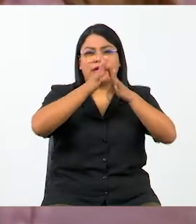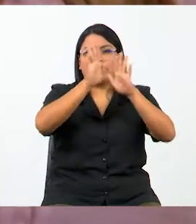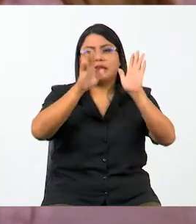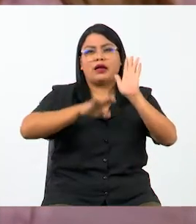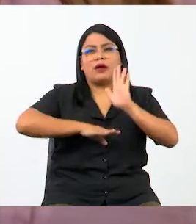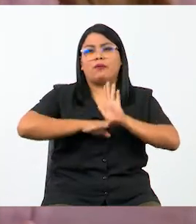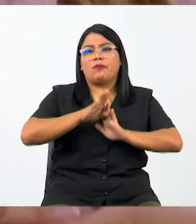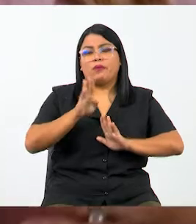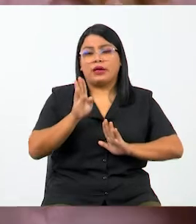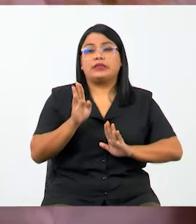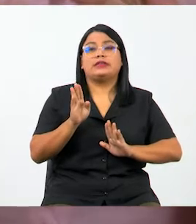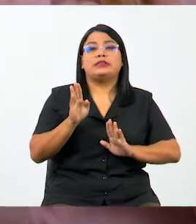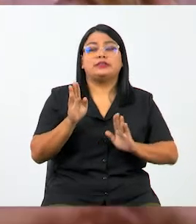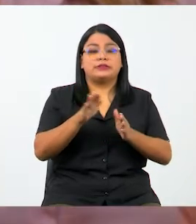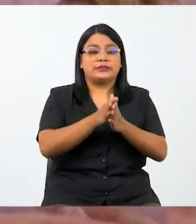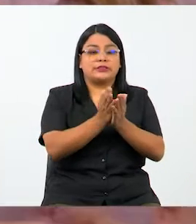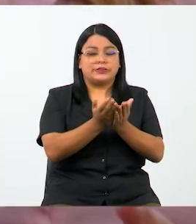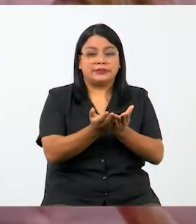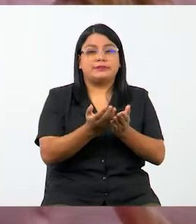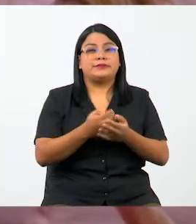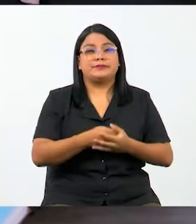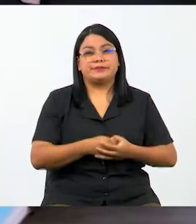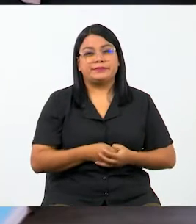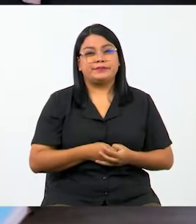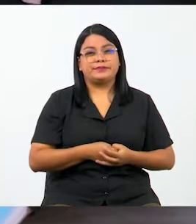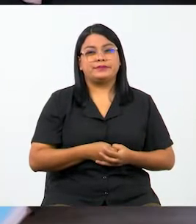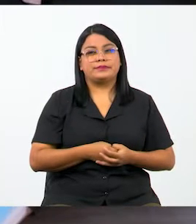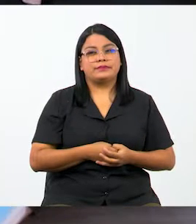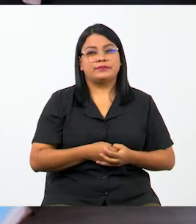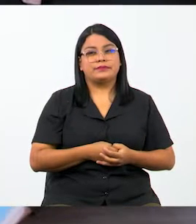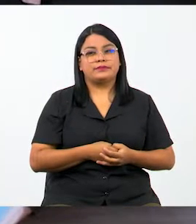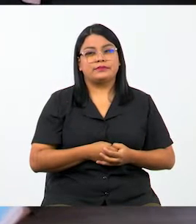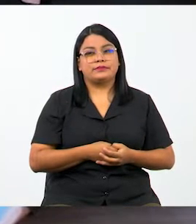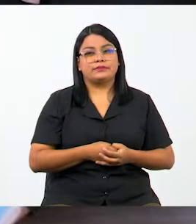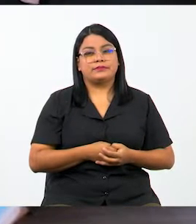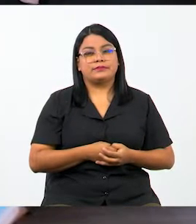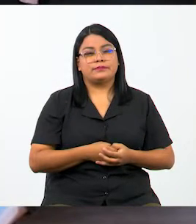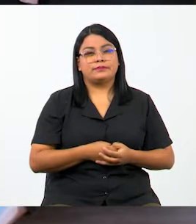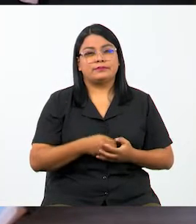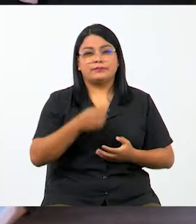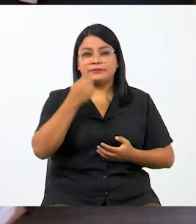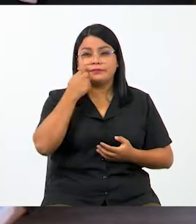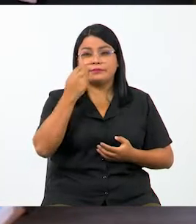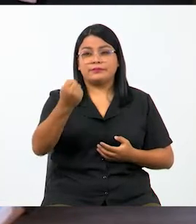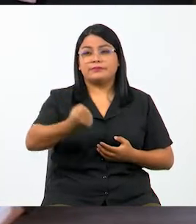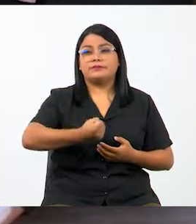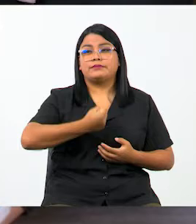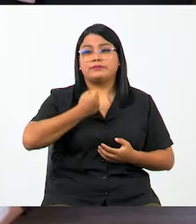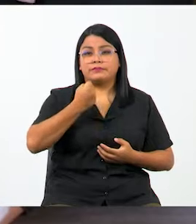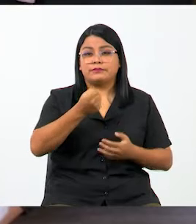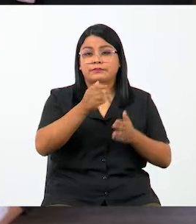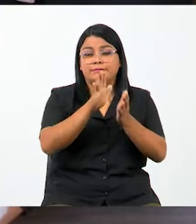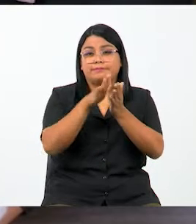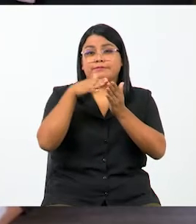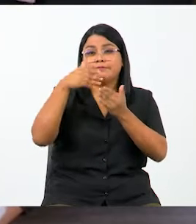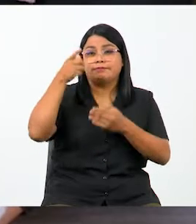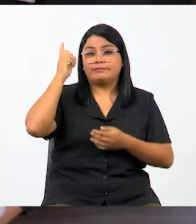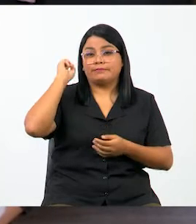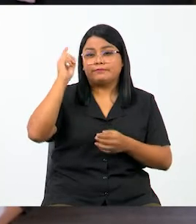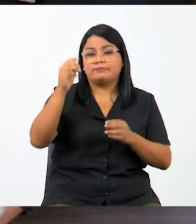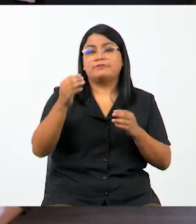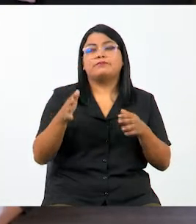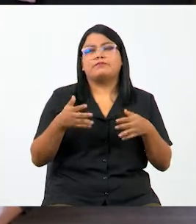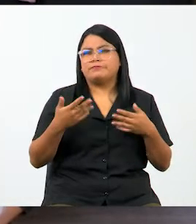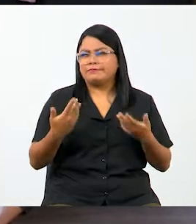de texto. Estas planificaciones son muy importantes, la planificación docente es muy importante porque no